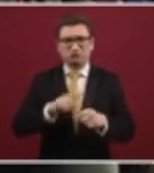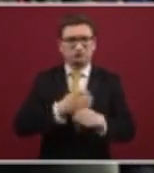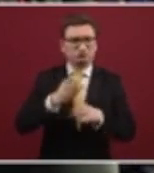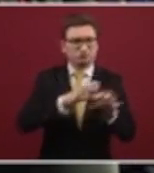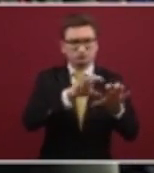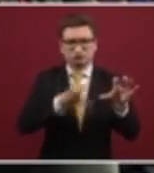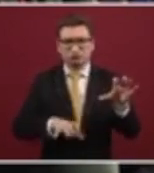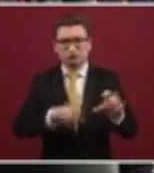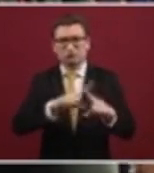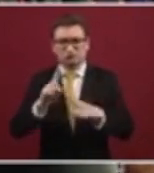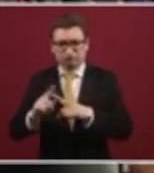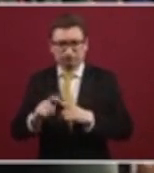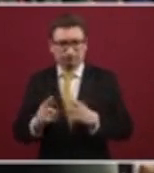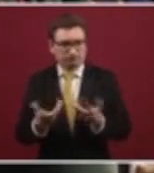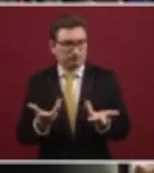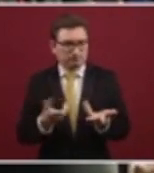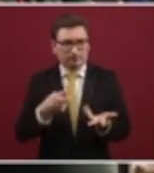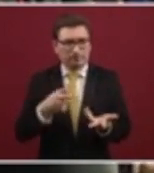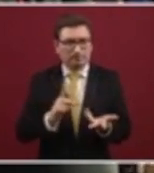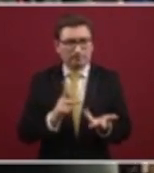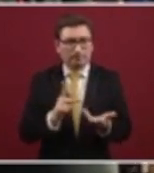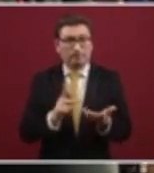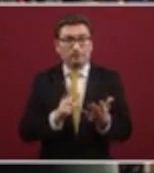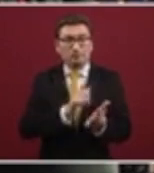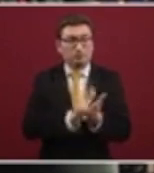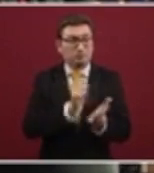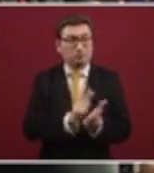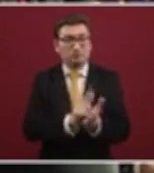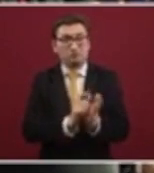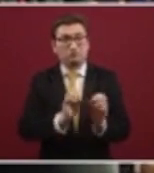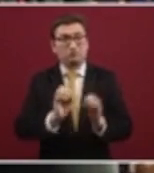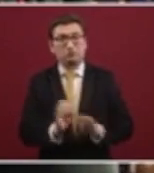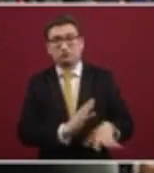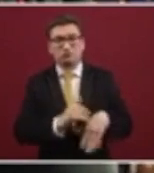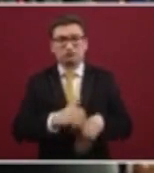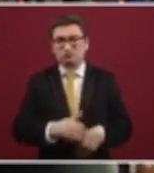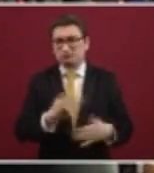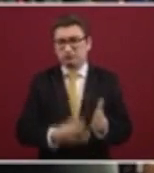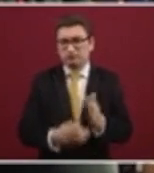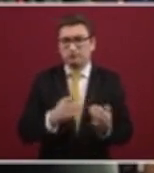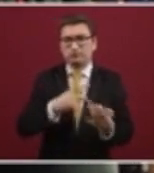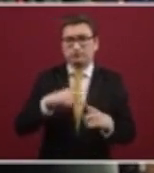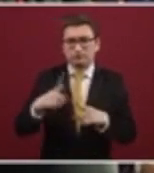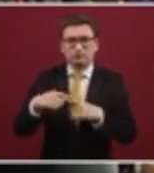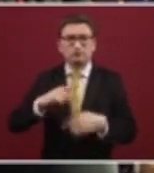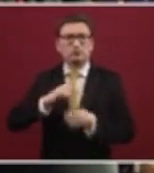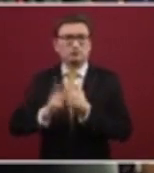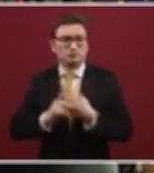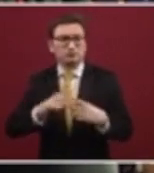unas promulgadas, otras no, pero es letra muerta en todos los casos. En cualquier país, Corea, Singapur,